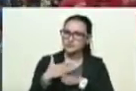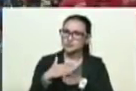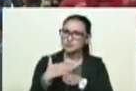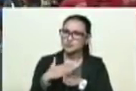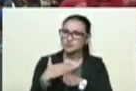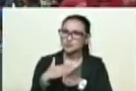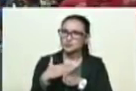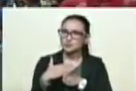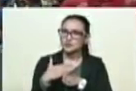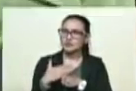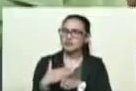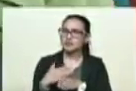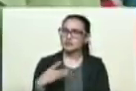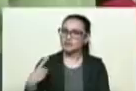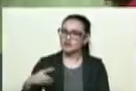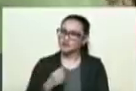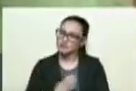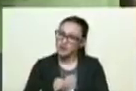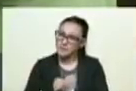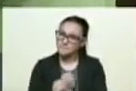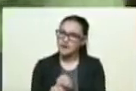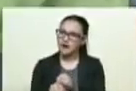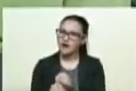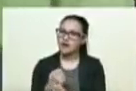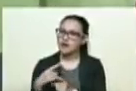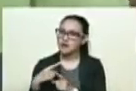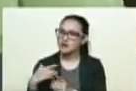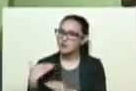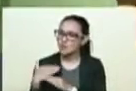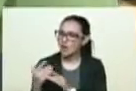El derecho a amar y ser amado.